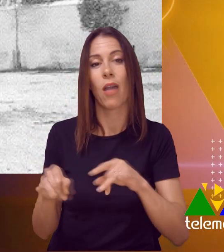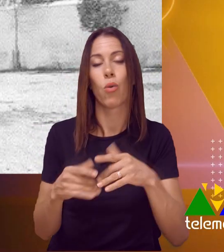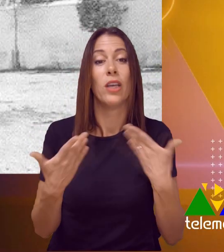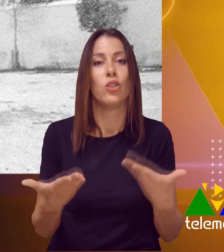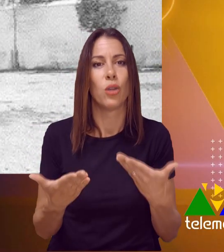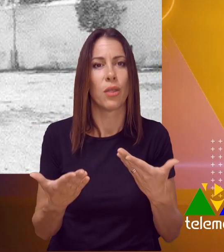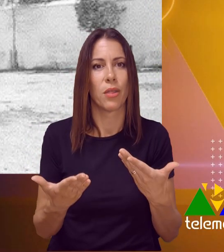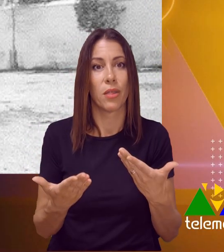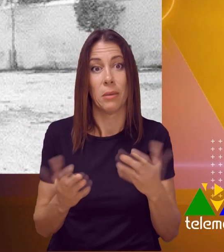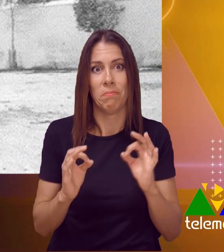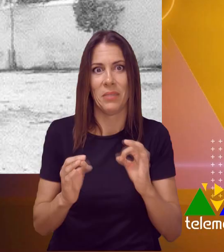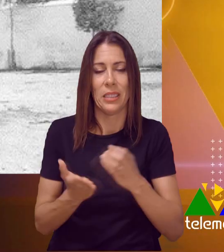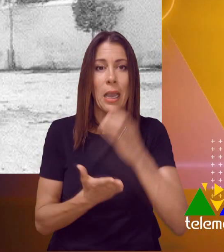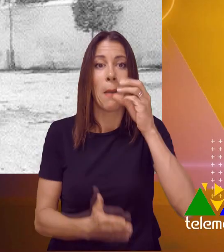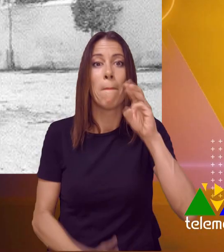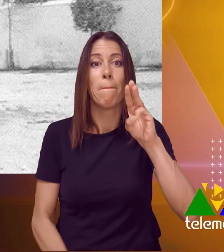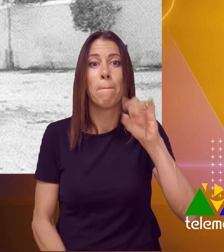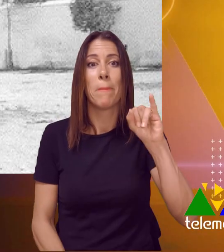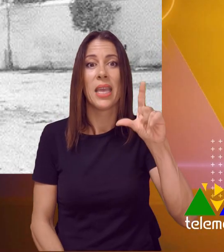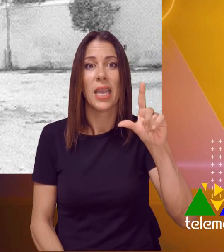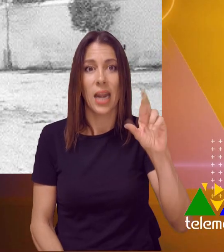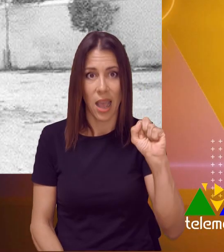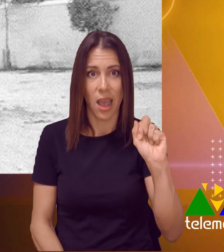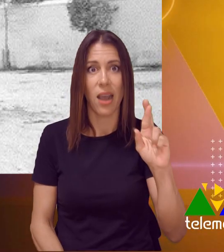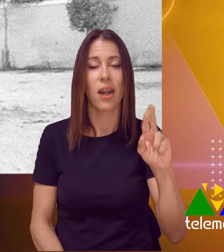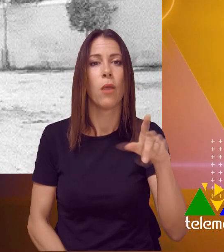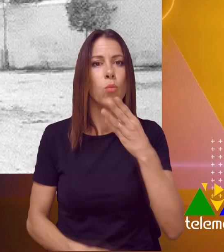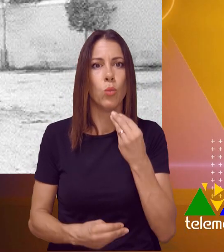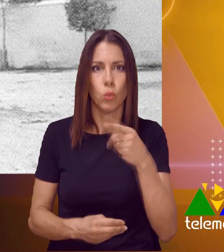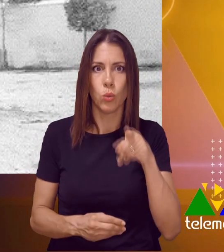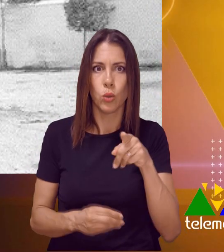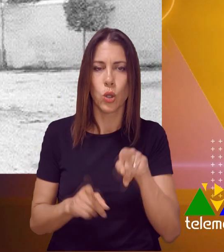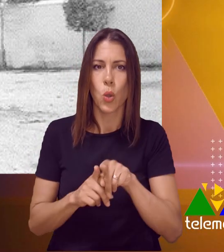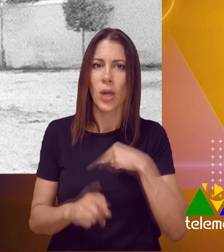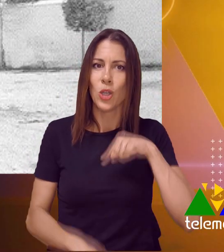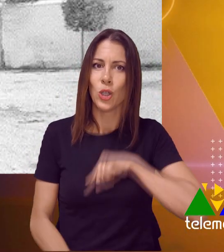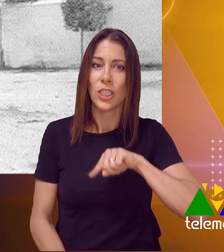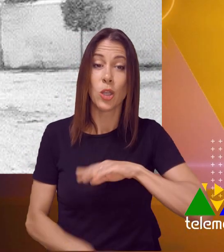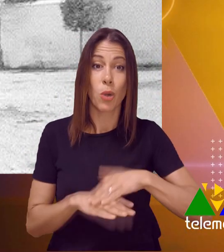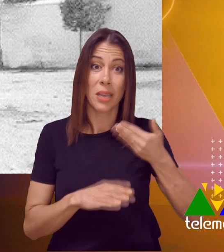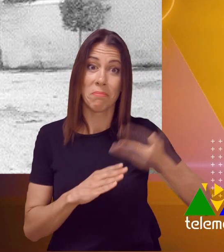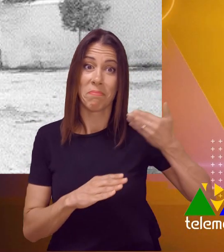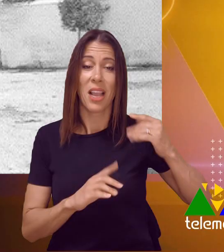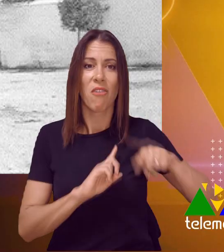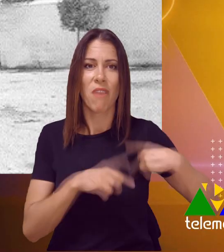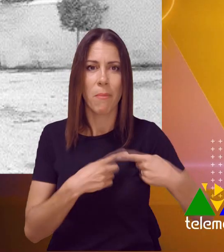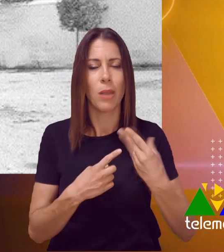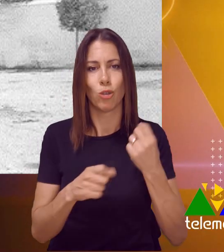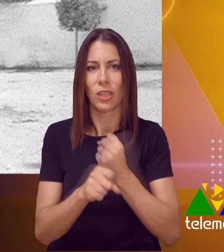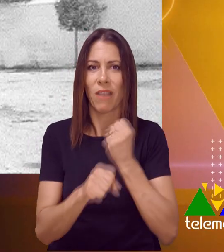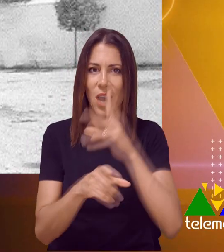pasa en la fábrica del Pilar, hay mucha gente que está muy identificada porque sus antepasados, su familia y tal, trabajaron en la